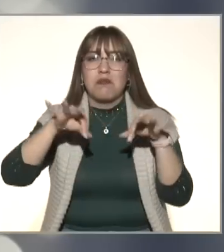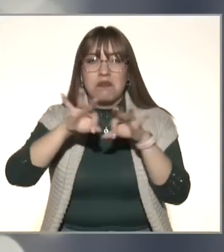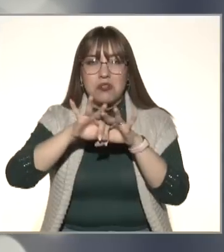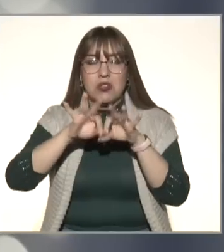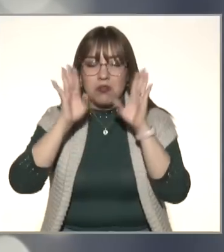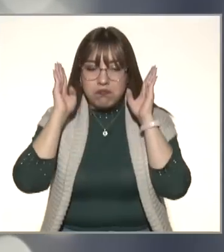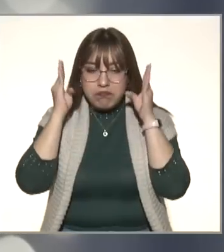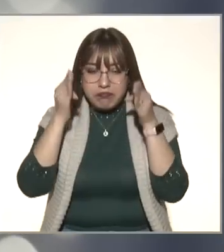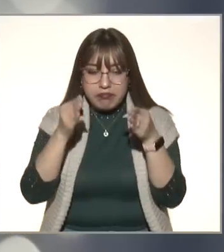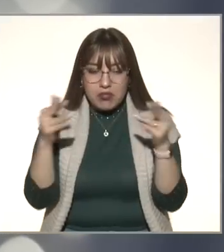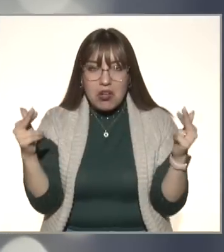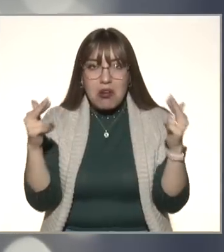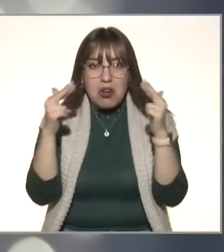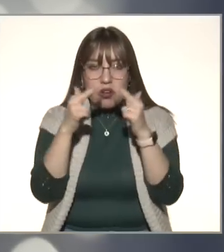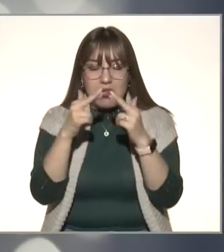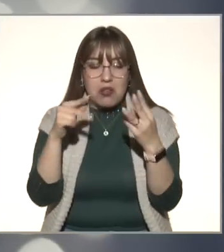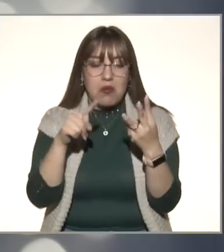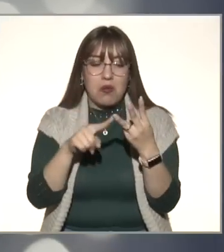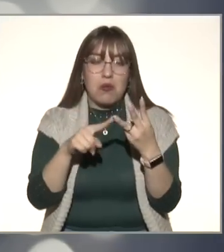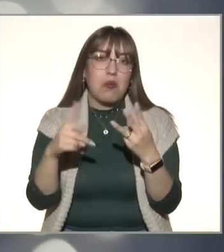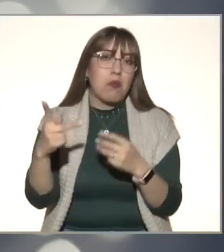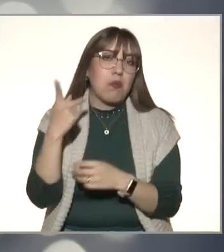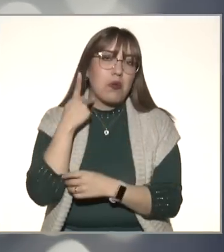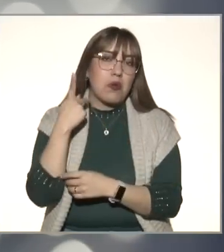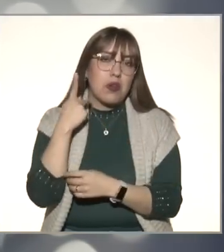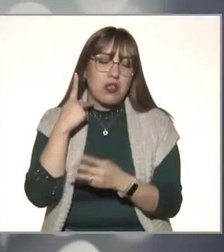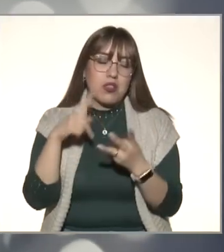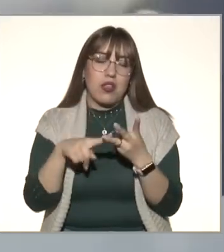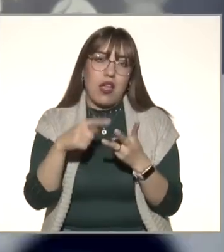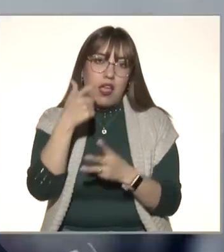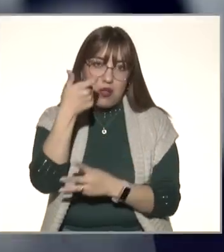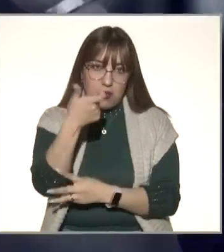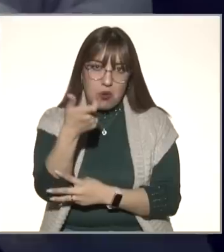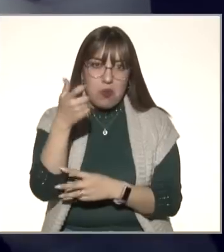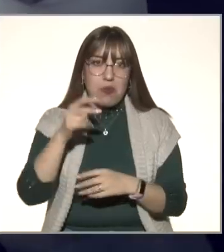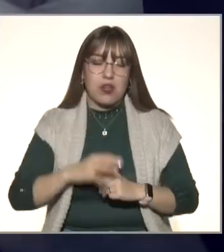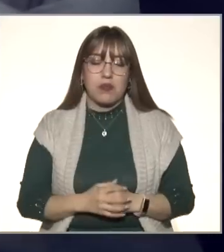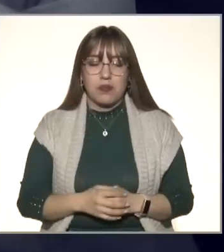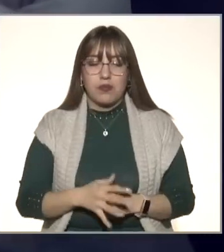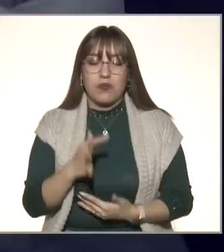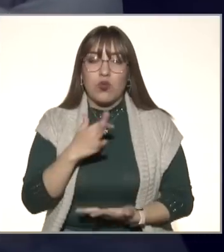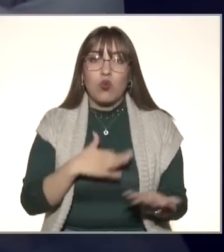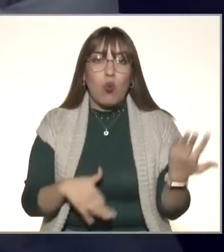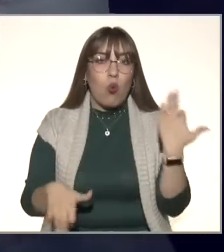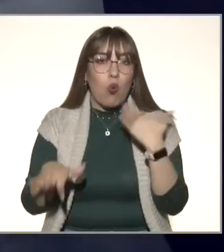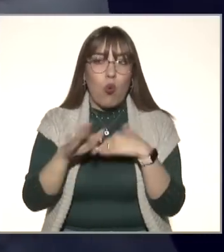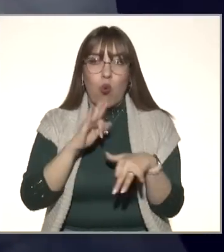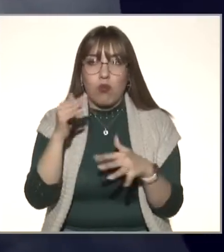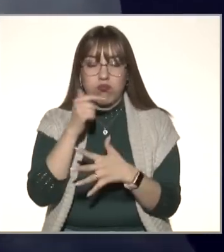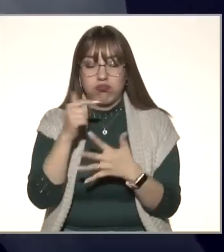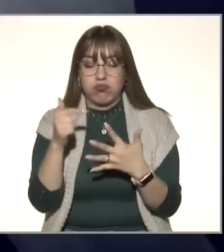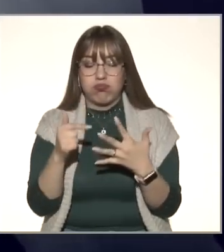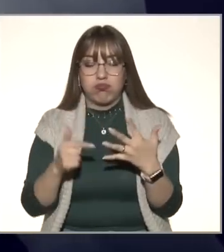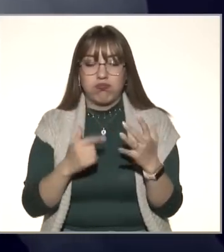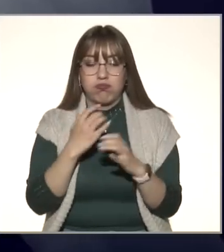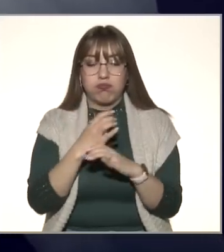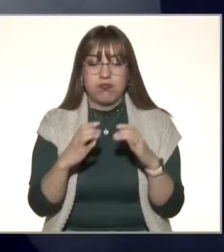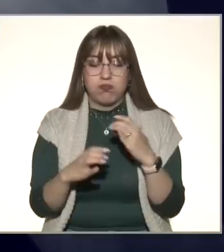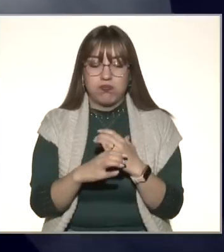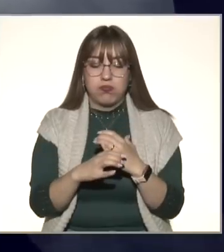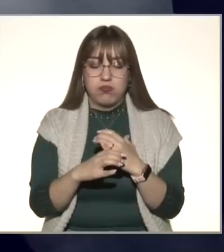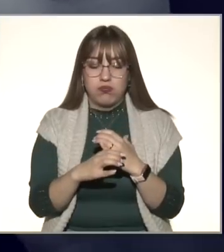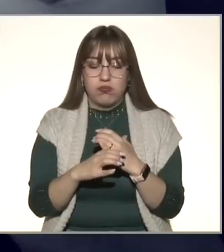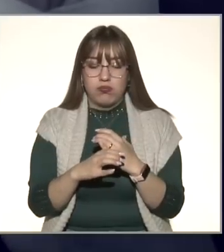religiosa, de una mirada política, de una mirada económica, y todo esto en realidad lo toman